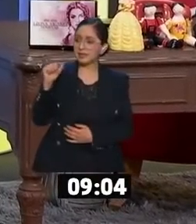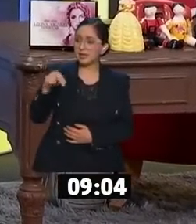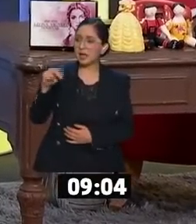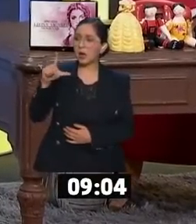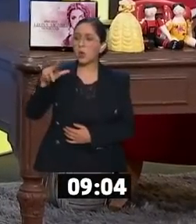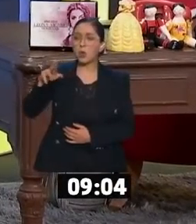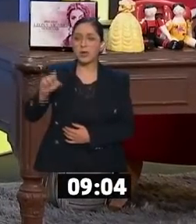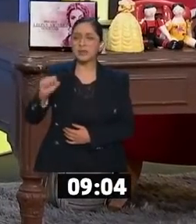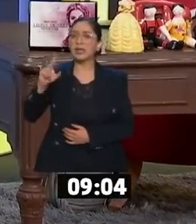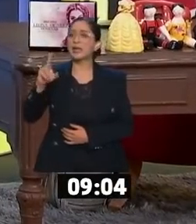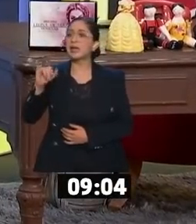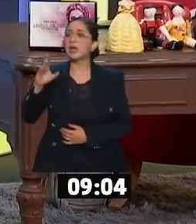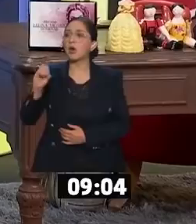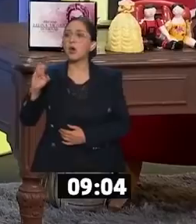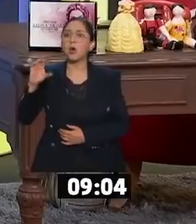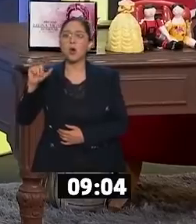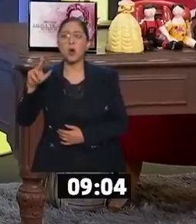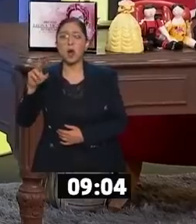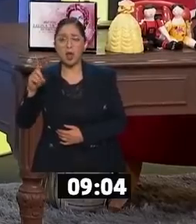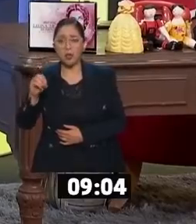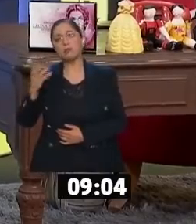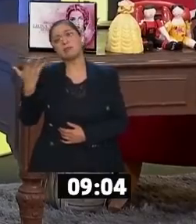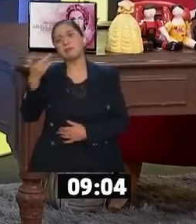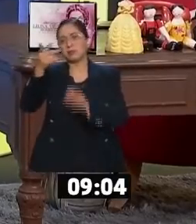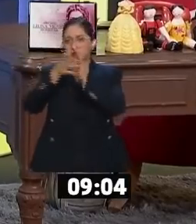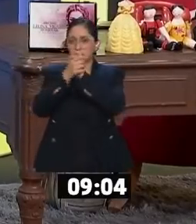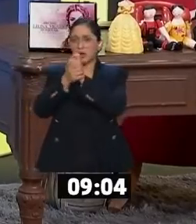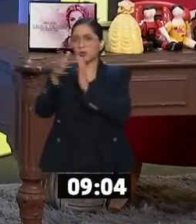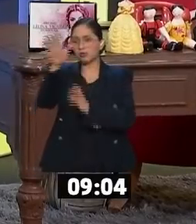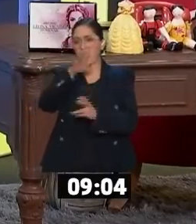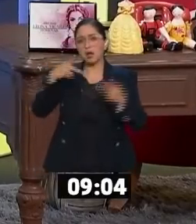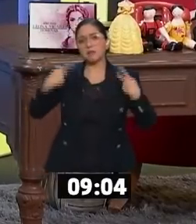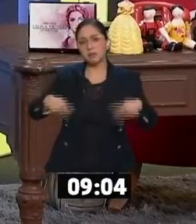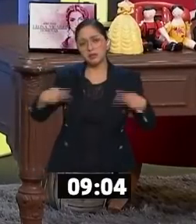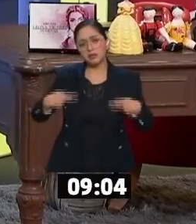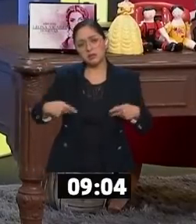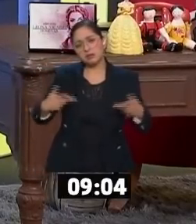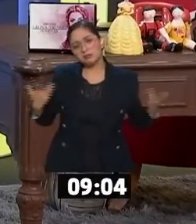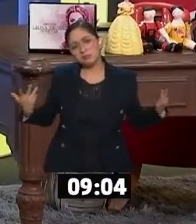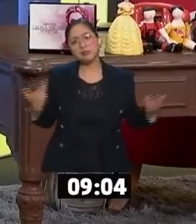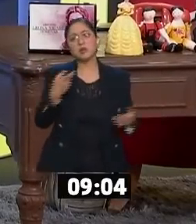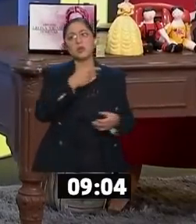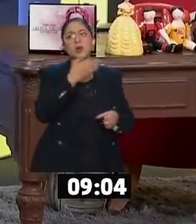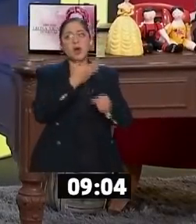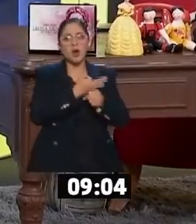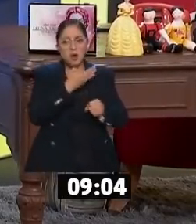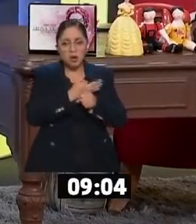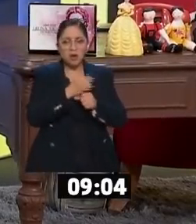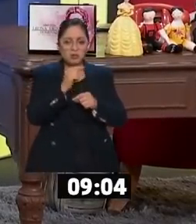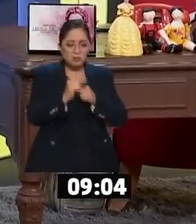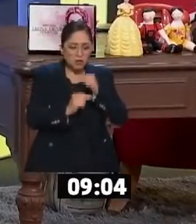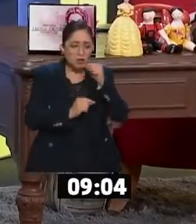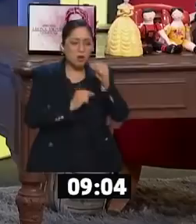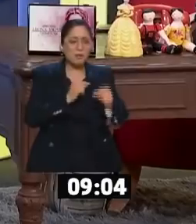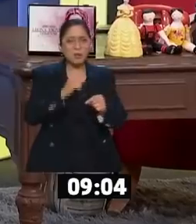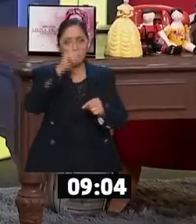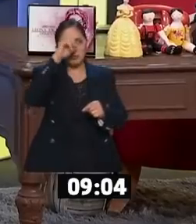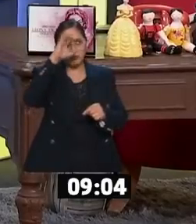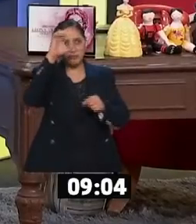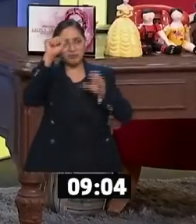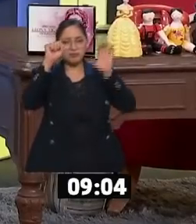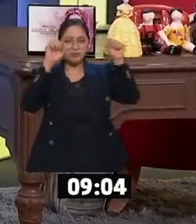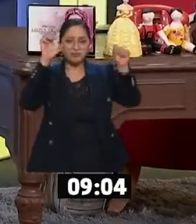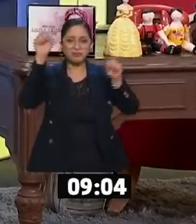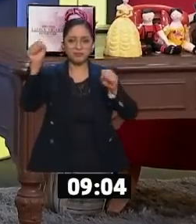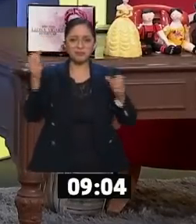Ya corres a un saludo. ataque, vas bien para Ya cualquiera. sabes que tienes que cantar gotitas de lluvia y todas esas cosas. O sea, Si las